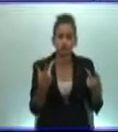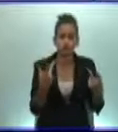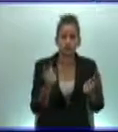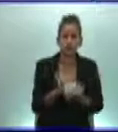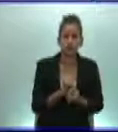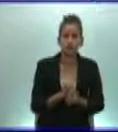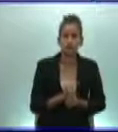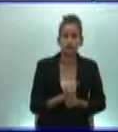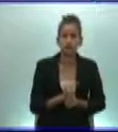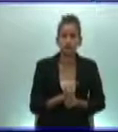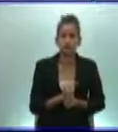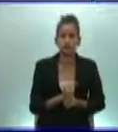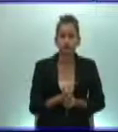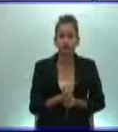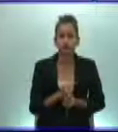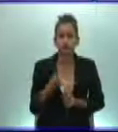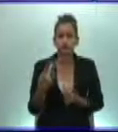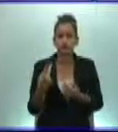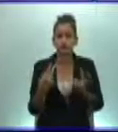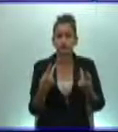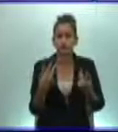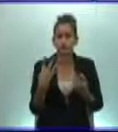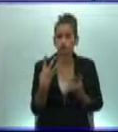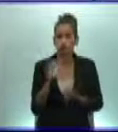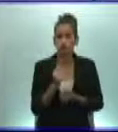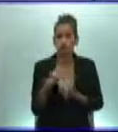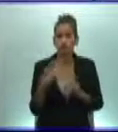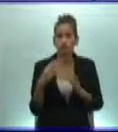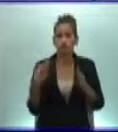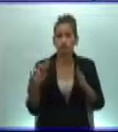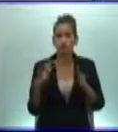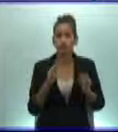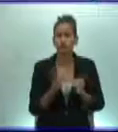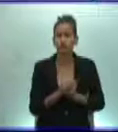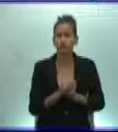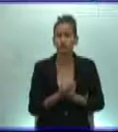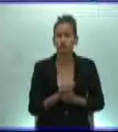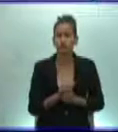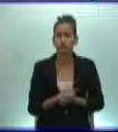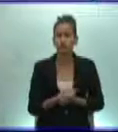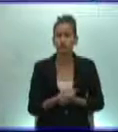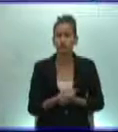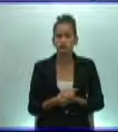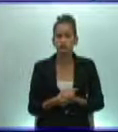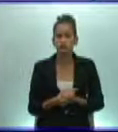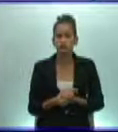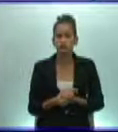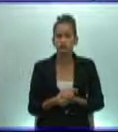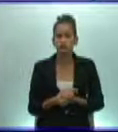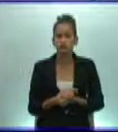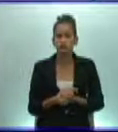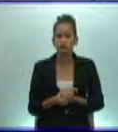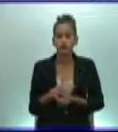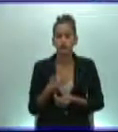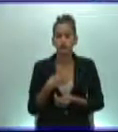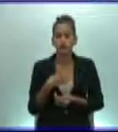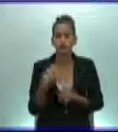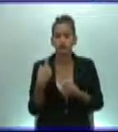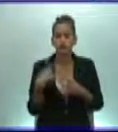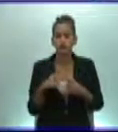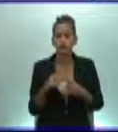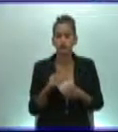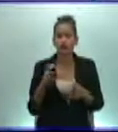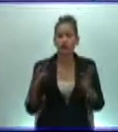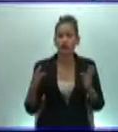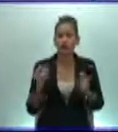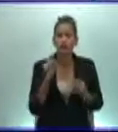dos lados más. Fíjate bien que tienes otros lados más. Tienes en este